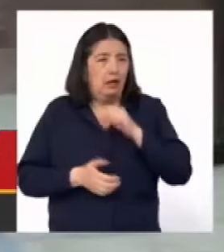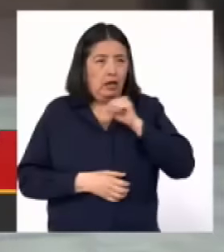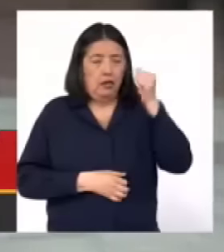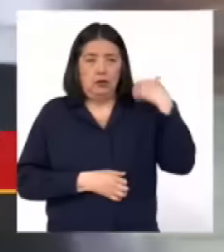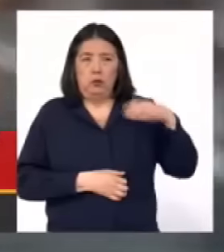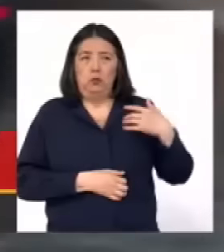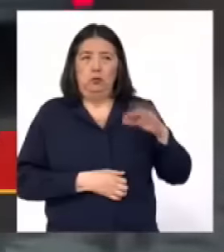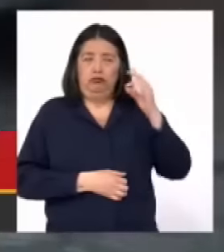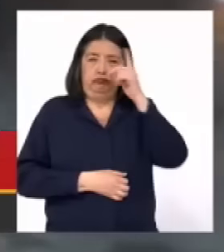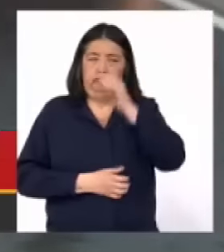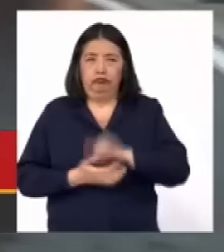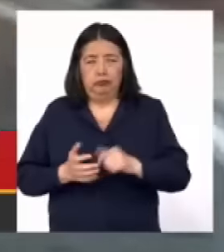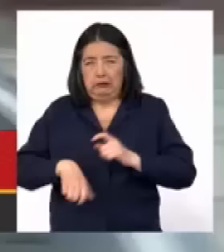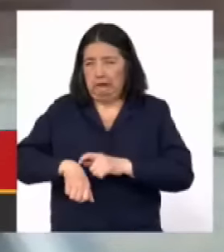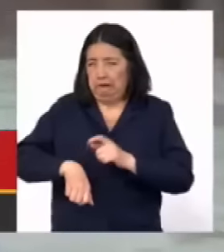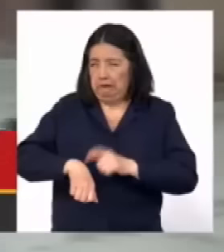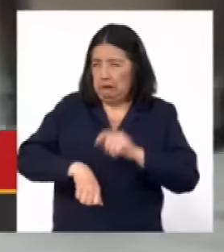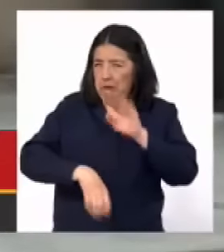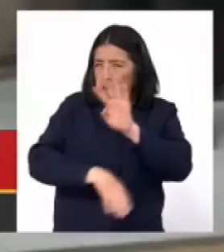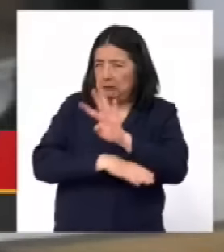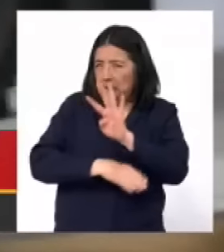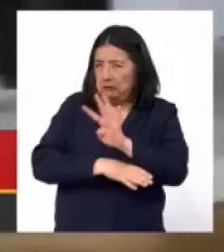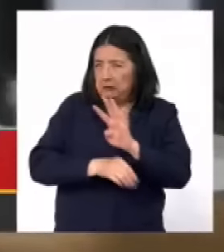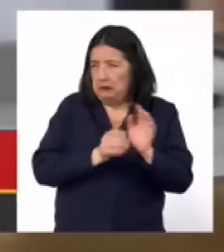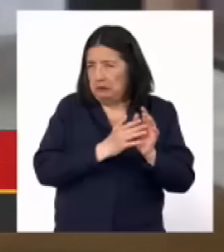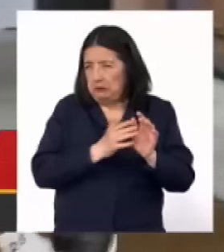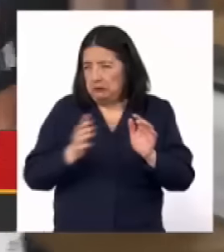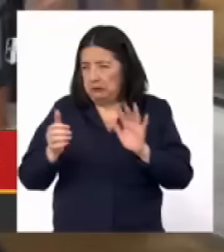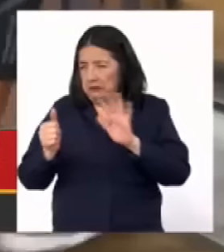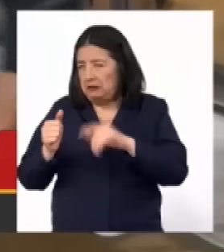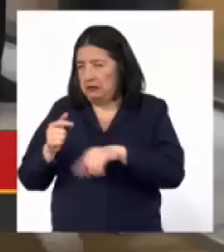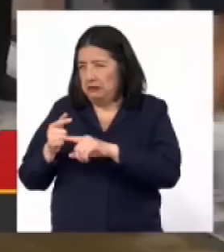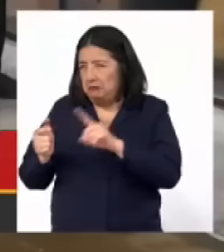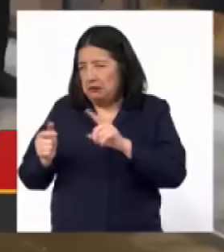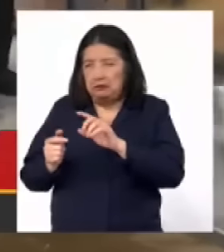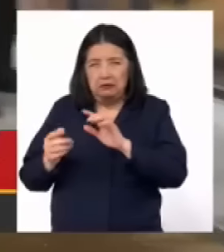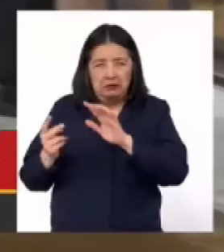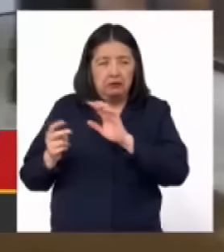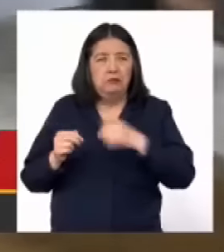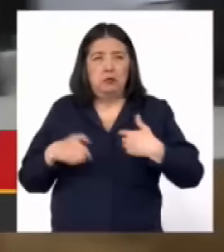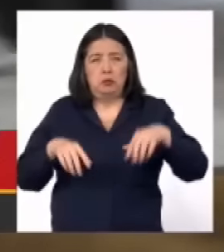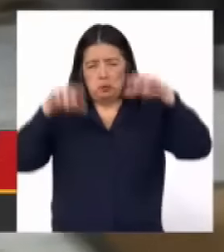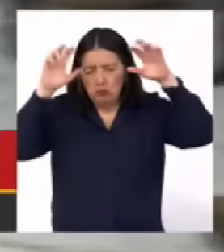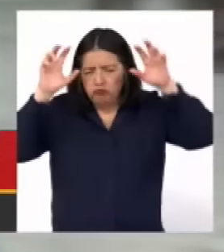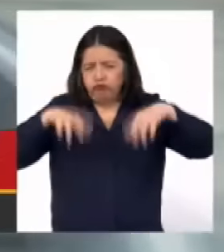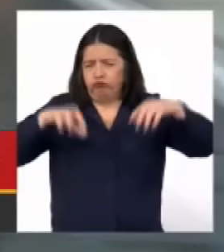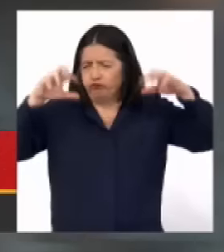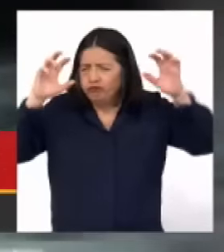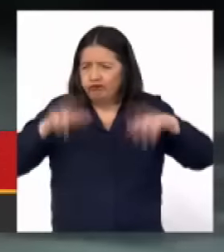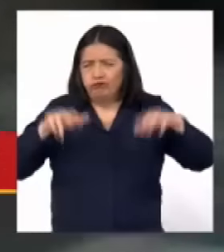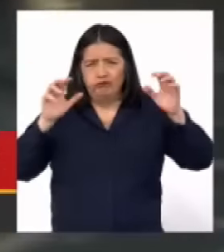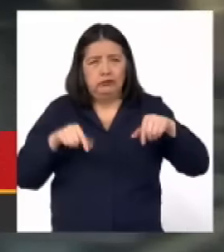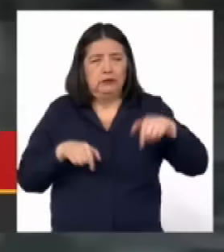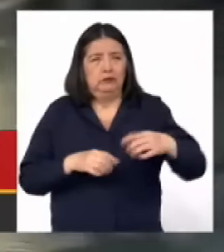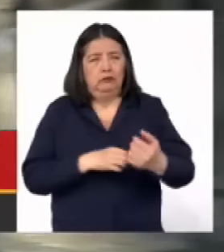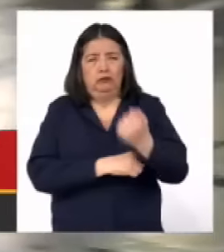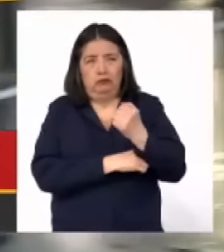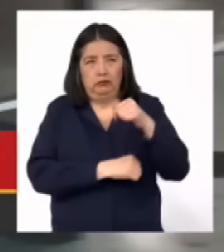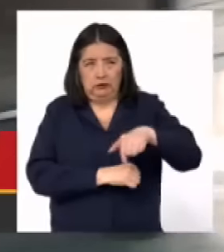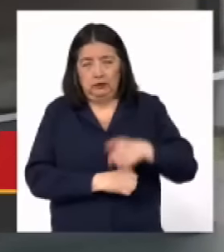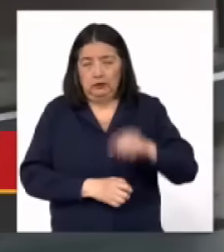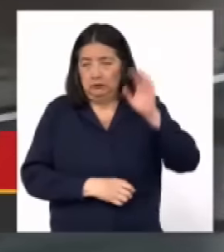bravo, ¿ah? Entre las 4 de la tarde y las 6:30, 7 de la noche, lluvia torrencial aquí, muy fuerte